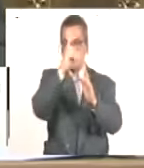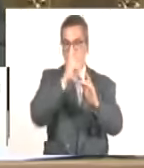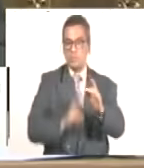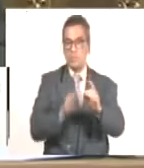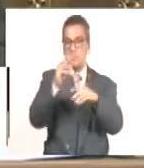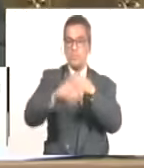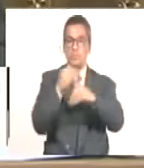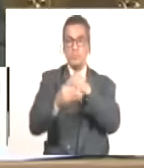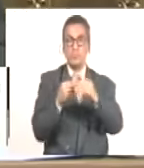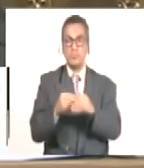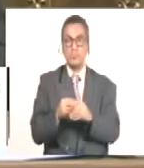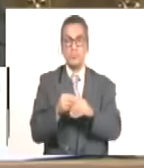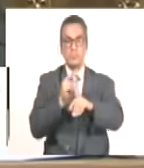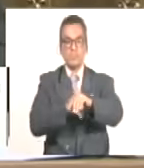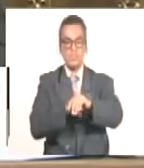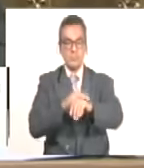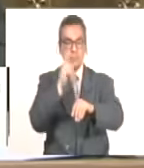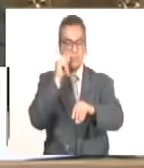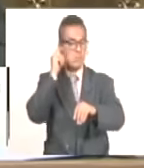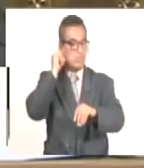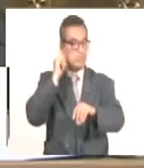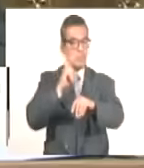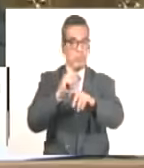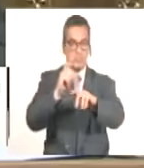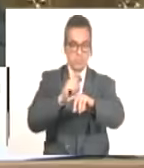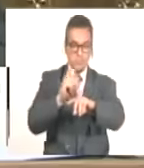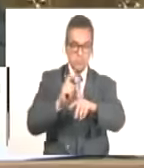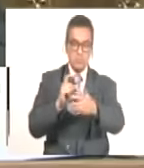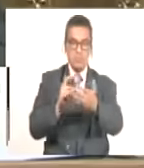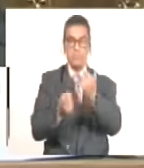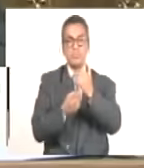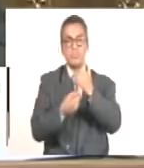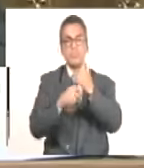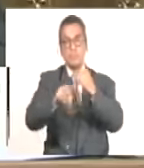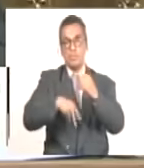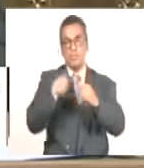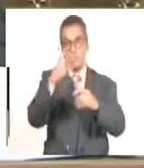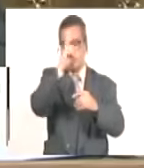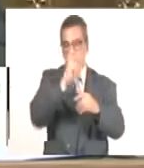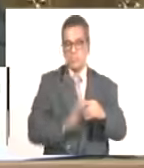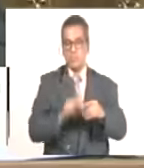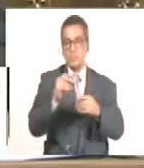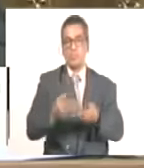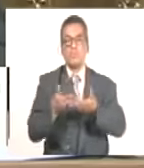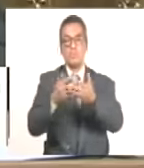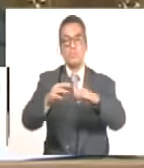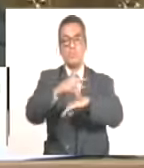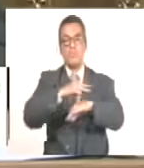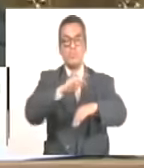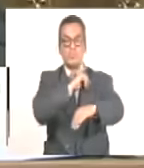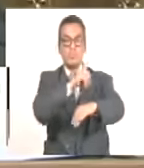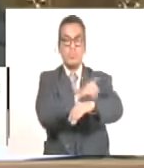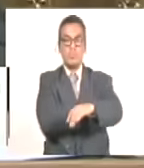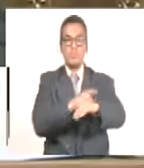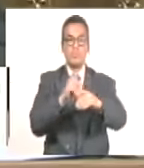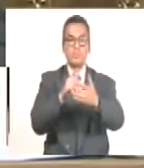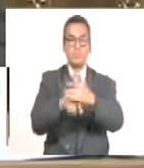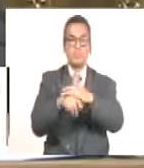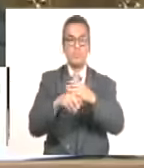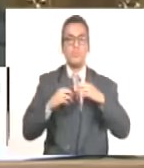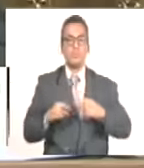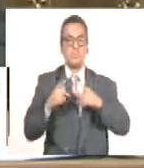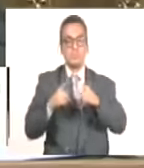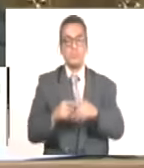es realizada por médicos o técnicos y técnicas especializados en materia de discapacidad y acreditados por el Ministerio del Poder Popular con competencia en materia de